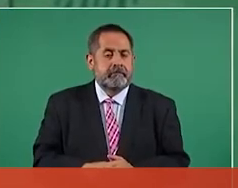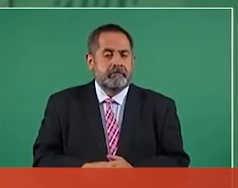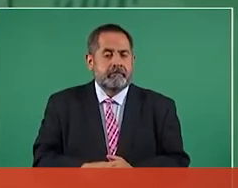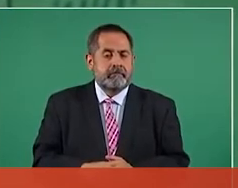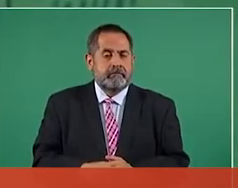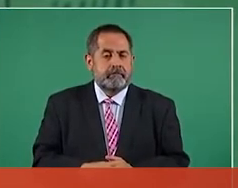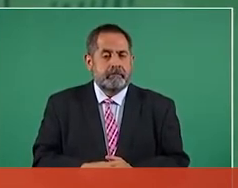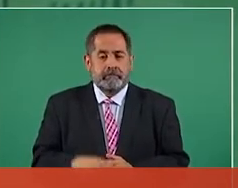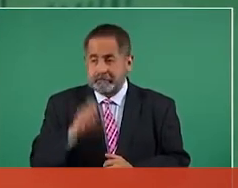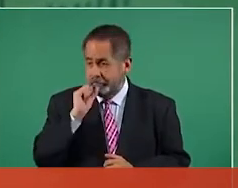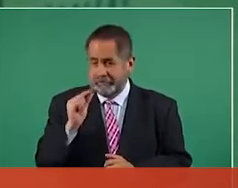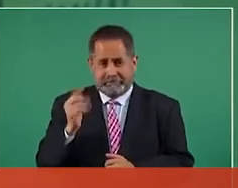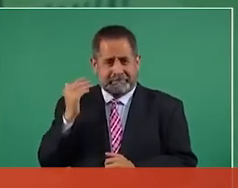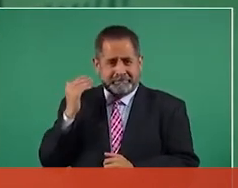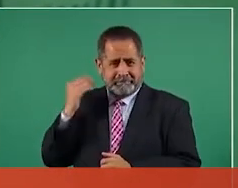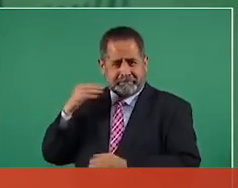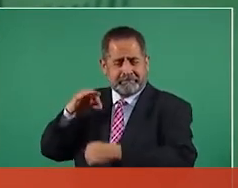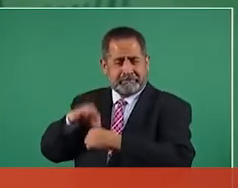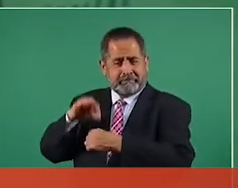en la pasada elección